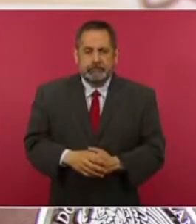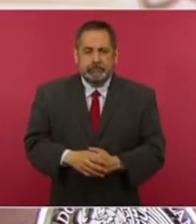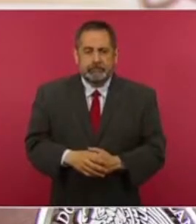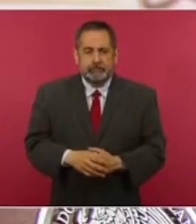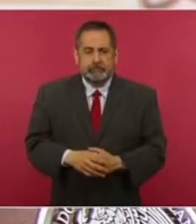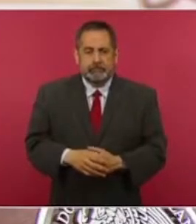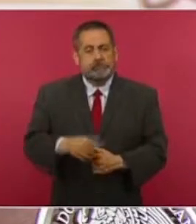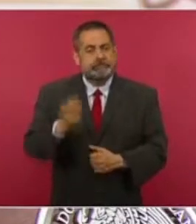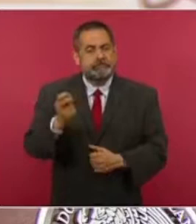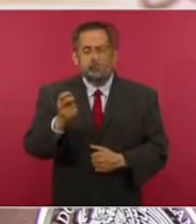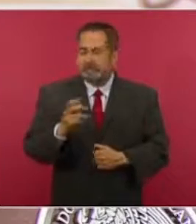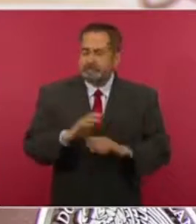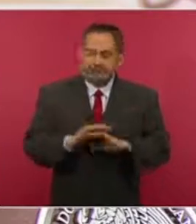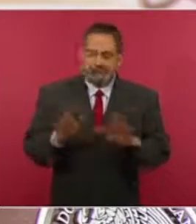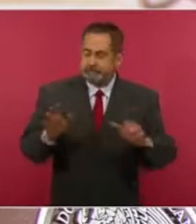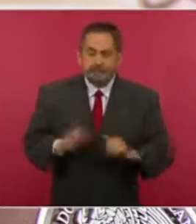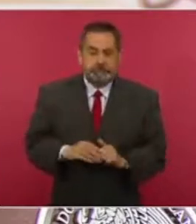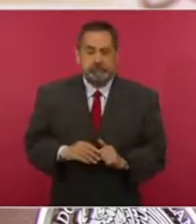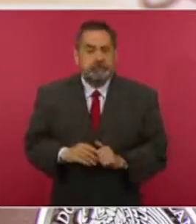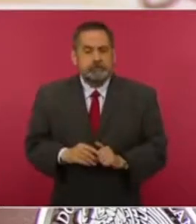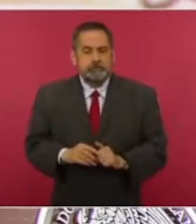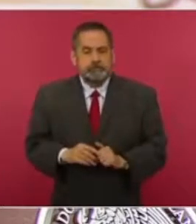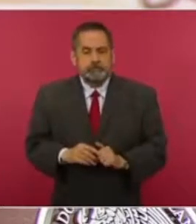Por eso era